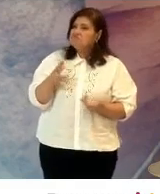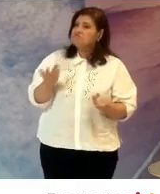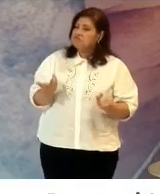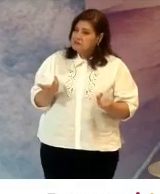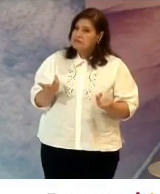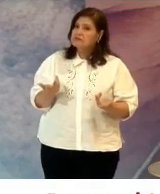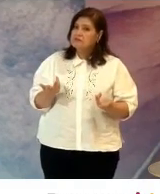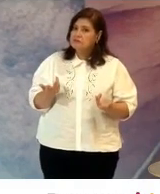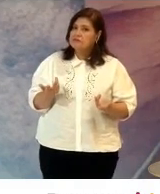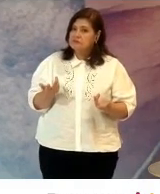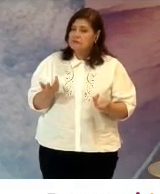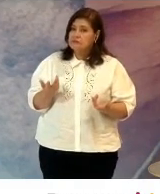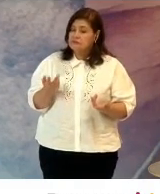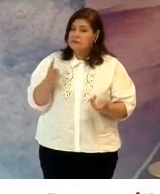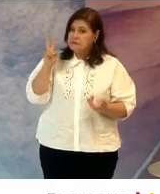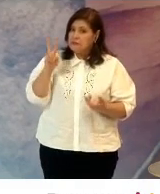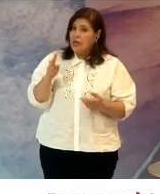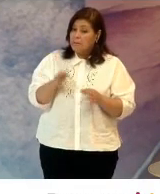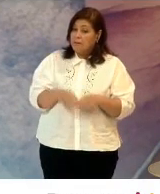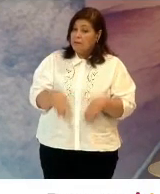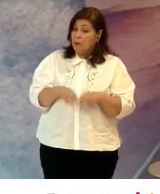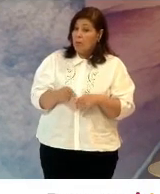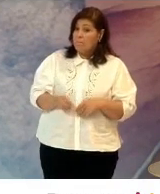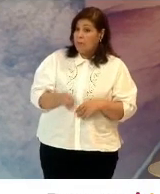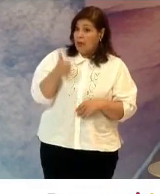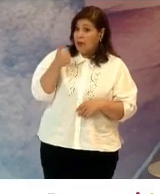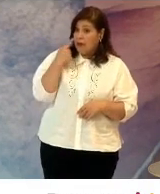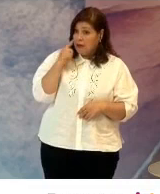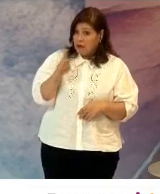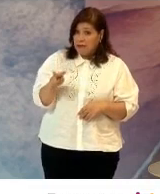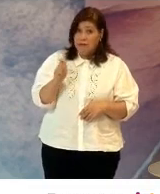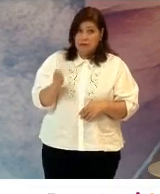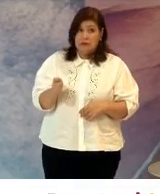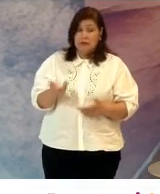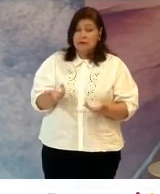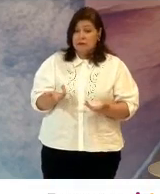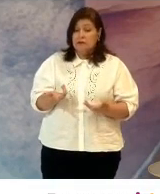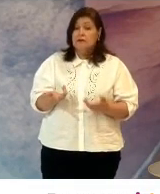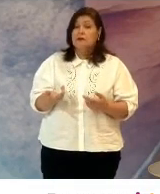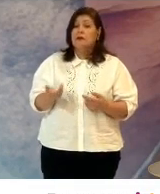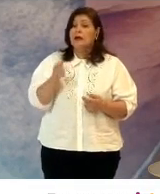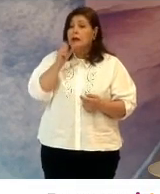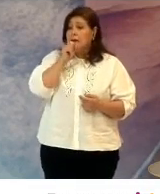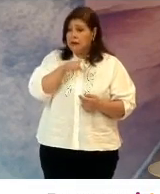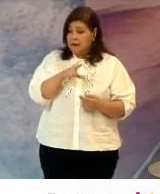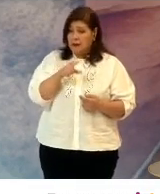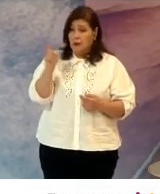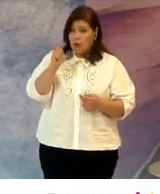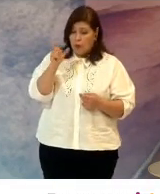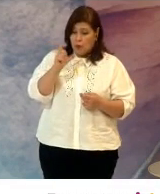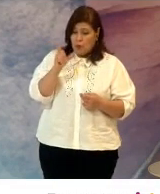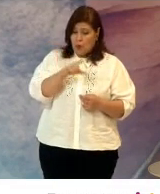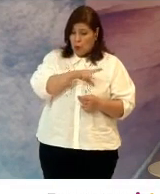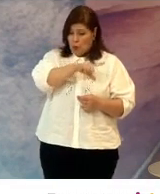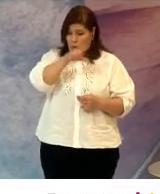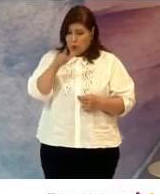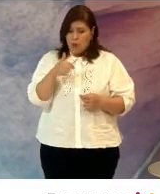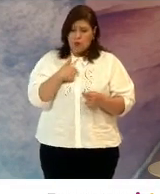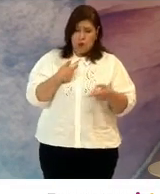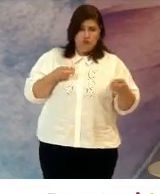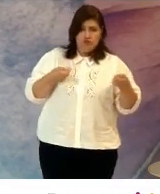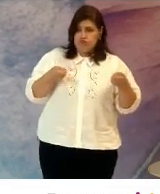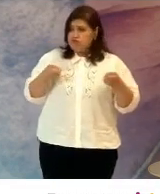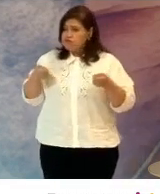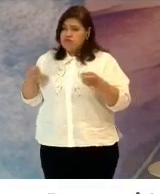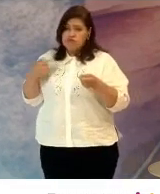Ese fue el primer punto. Y también que durante la mitad del proceso que yo estaba